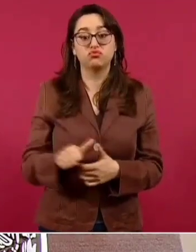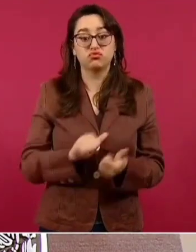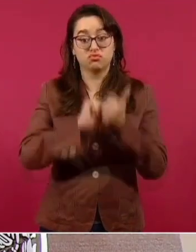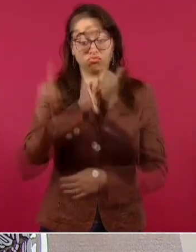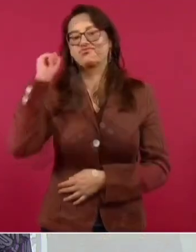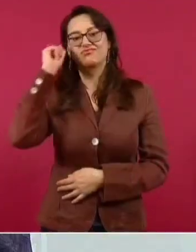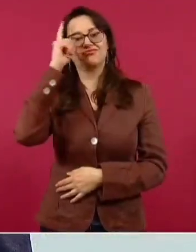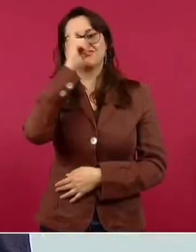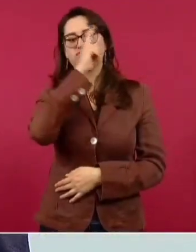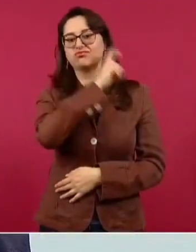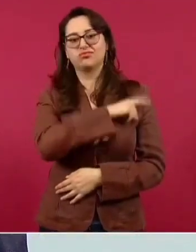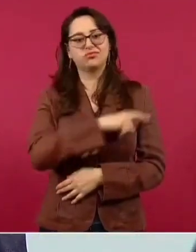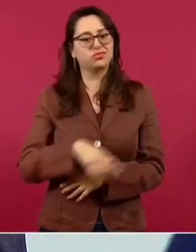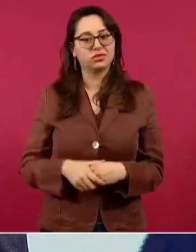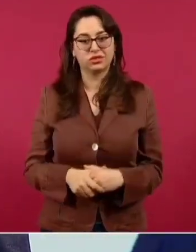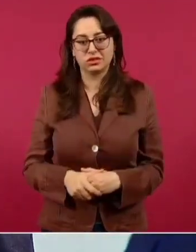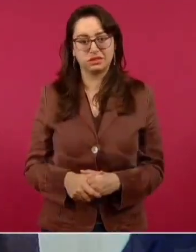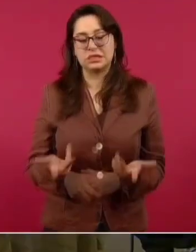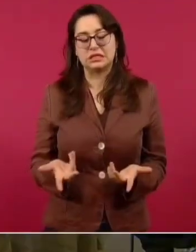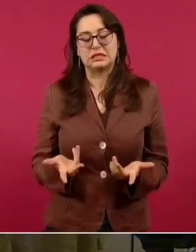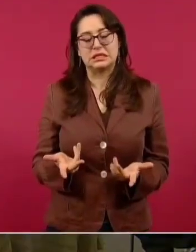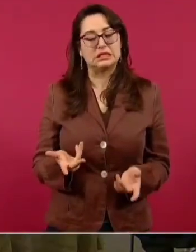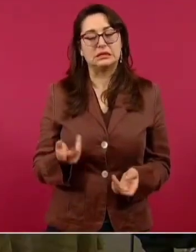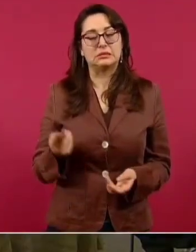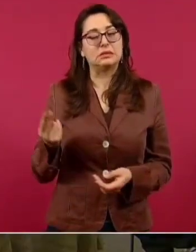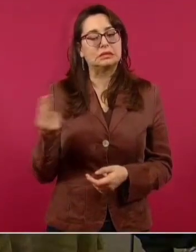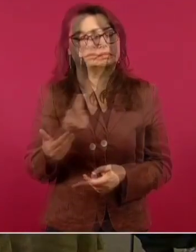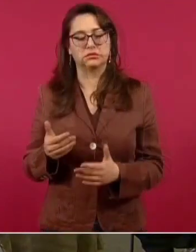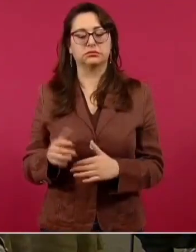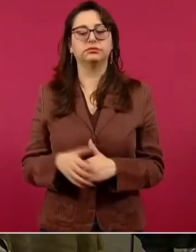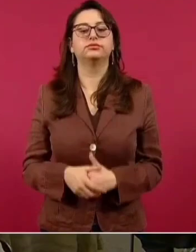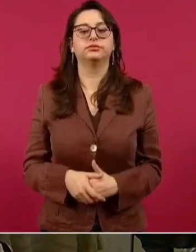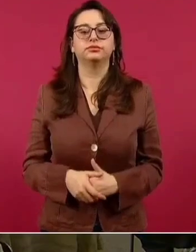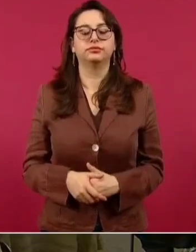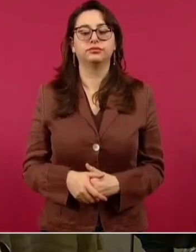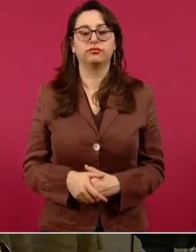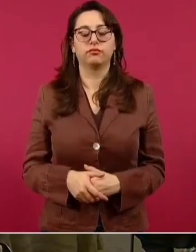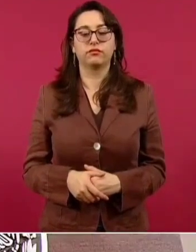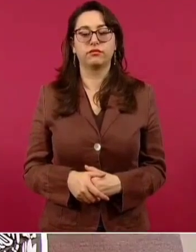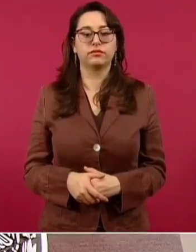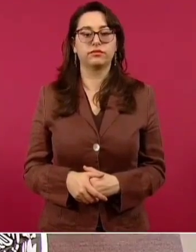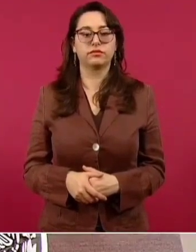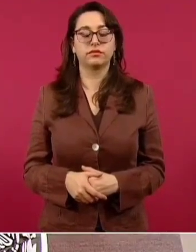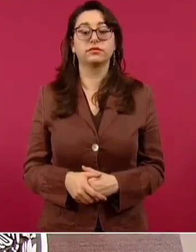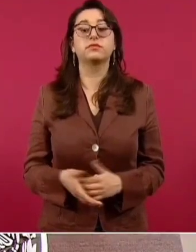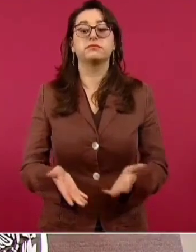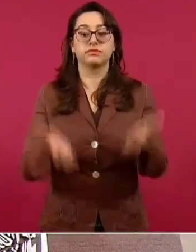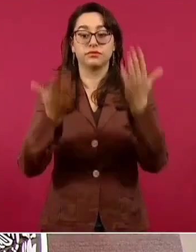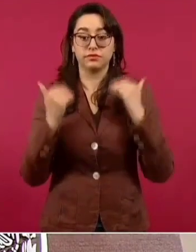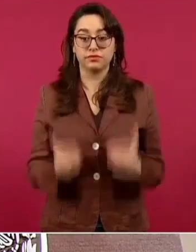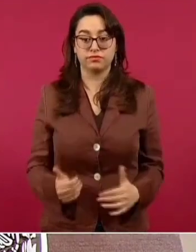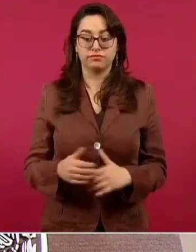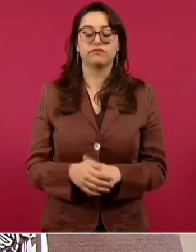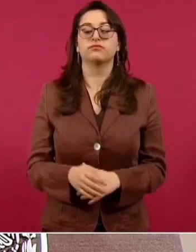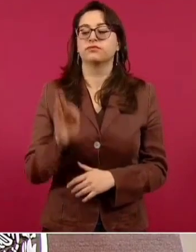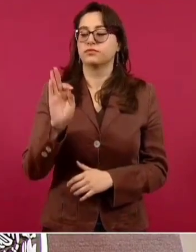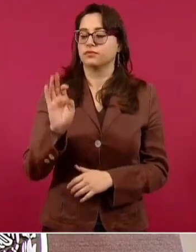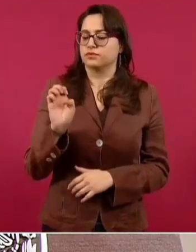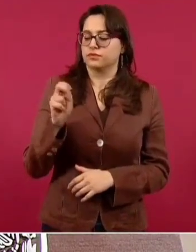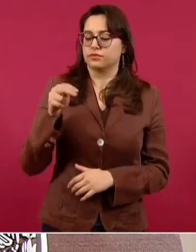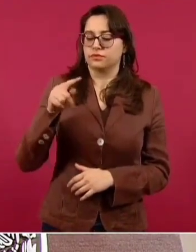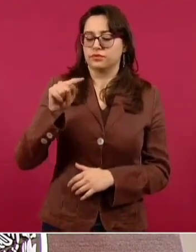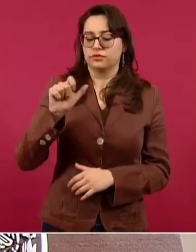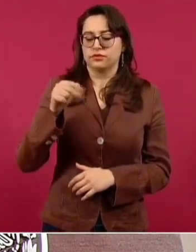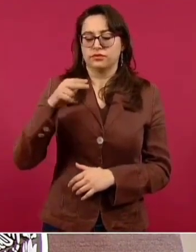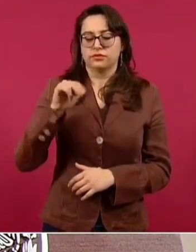entrar en una fase ya de muy difícil manejo. Lo siguiente es sobre el fentanilo. El fentanilo, vamos a